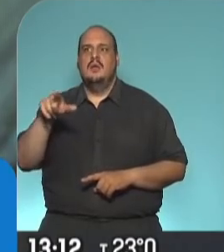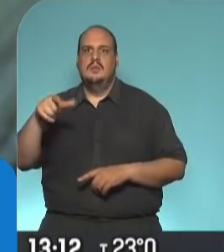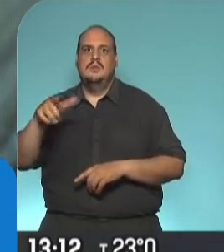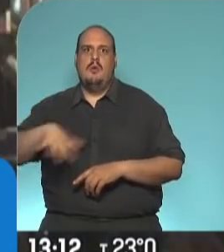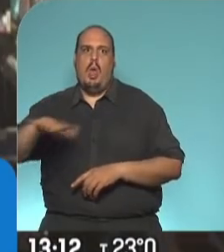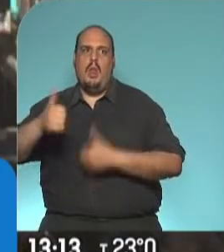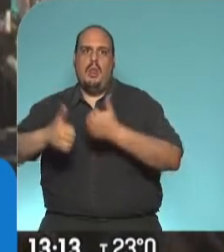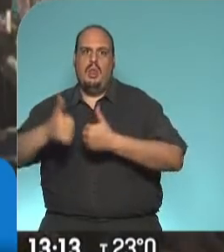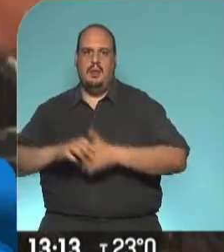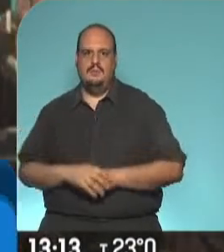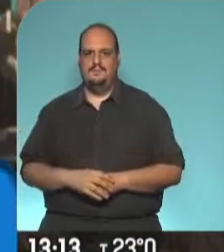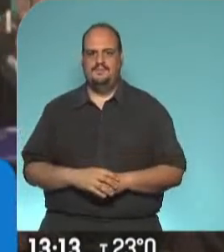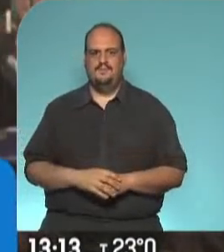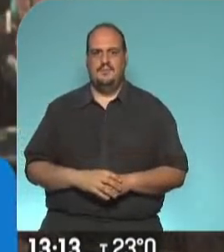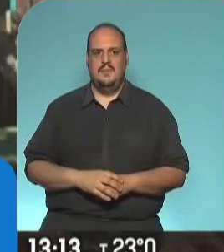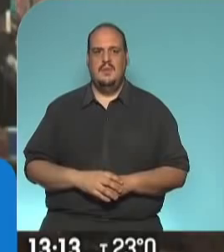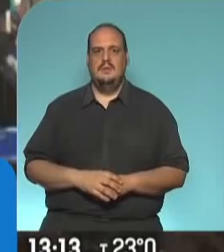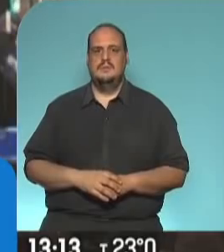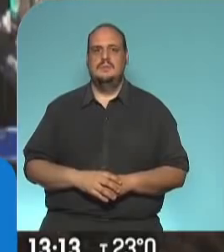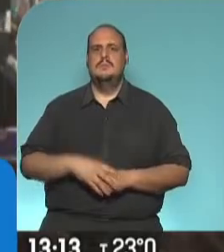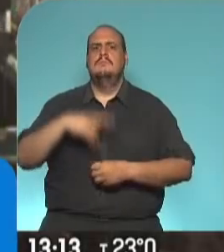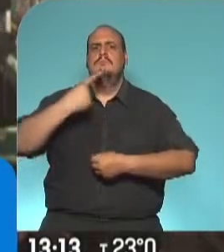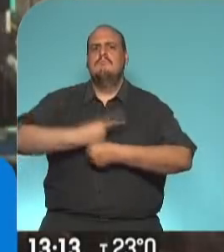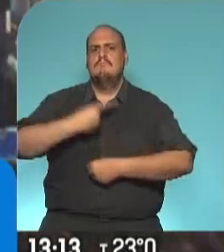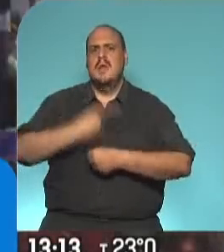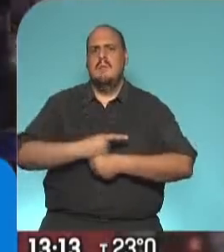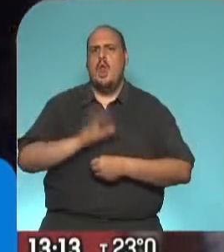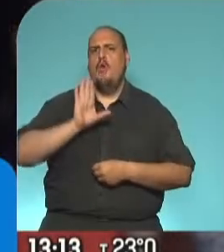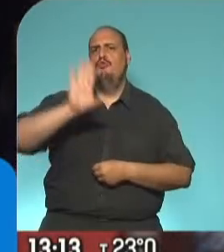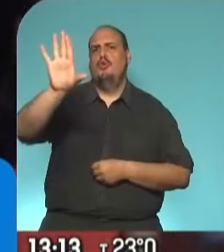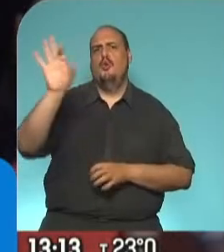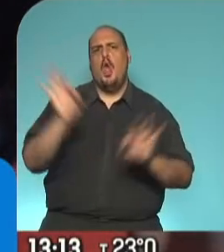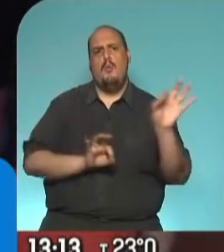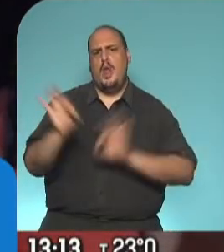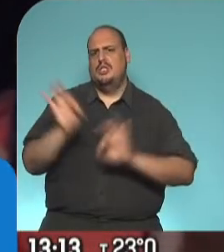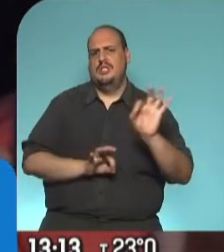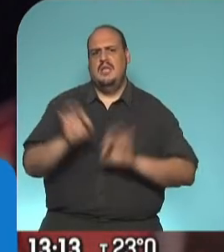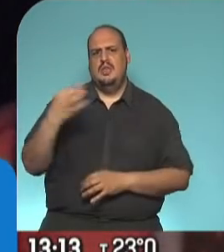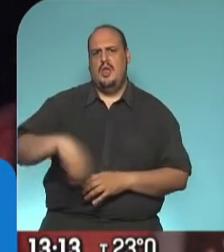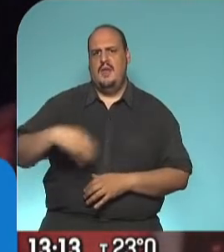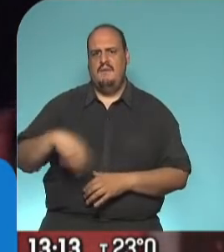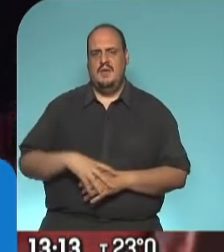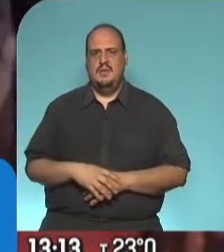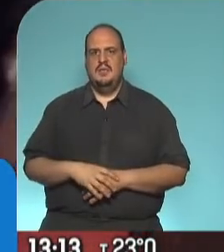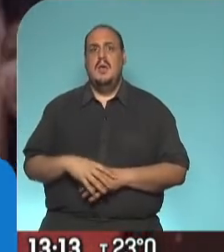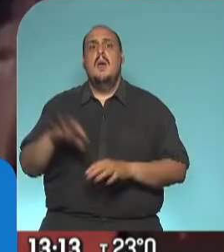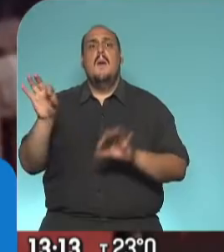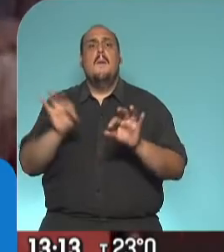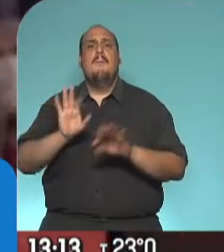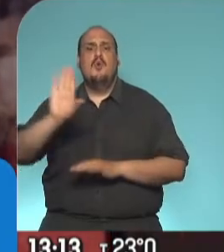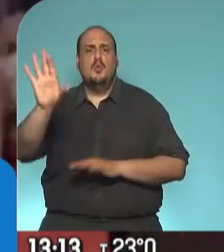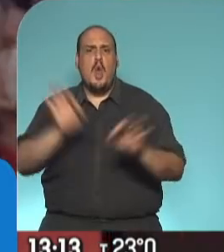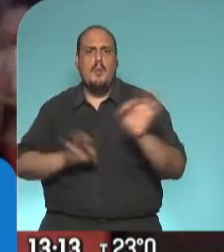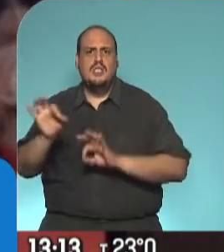informe. Primero, un proyecto de futuro. El único proyecto de futuro viable de